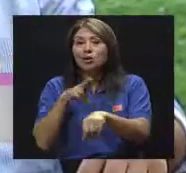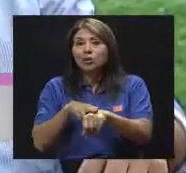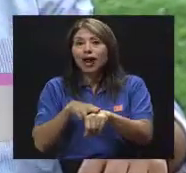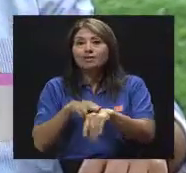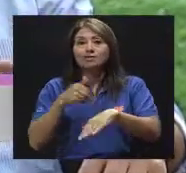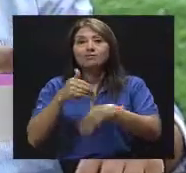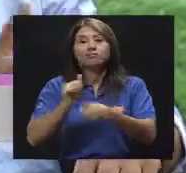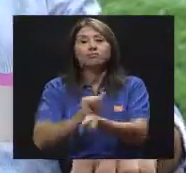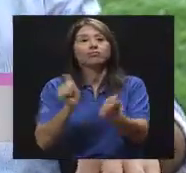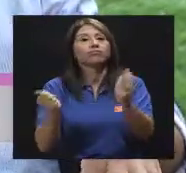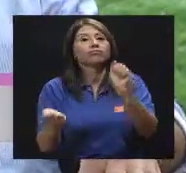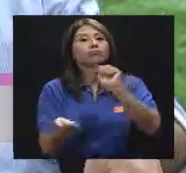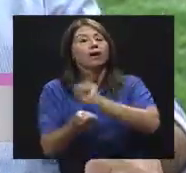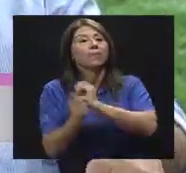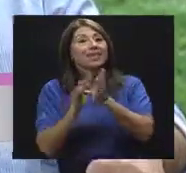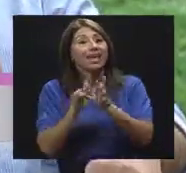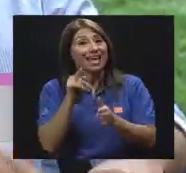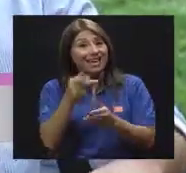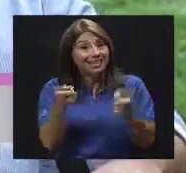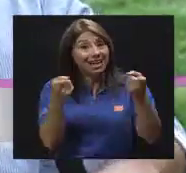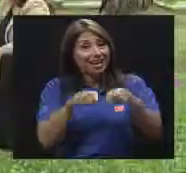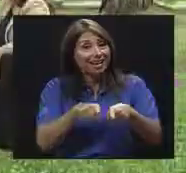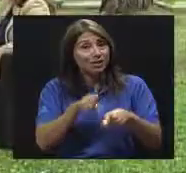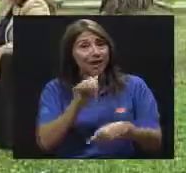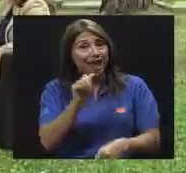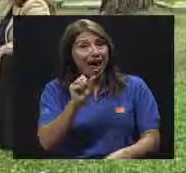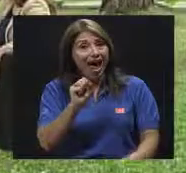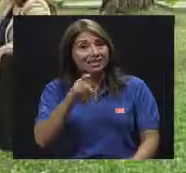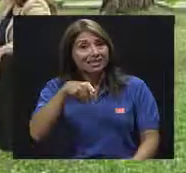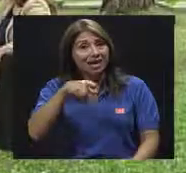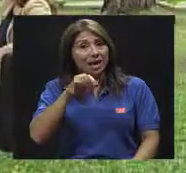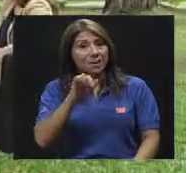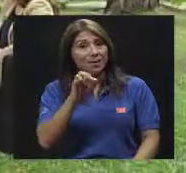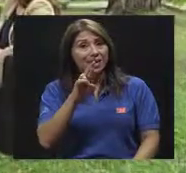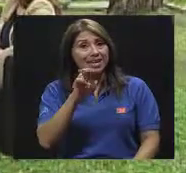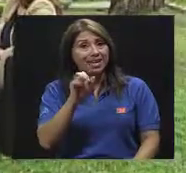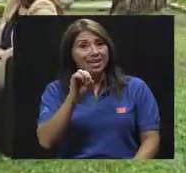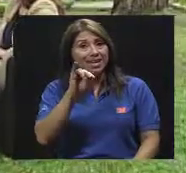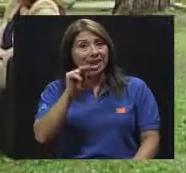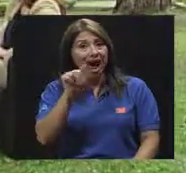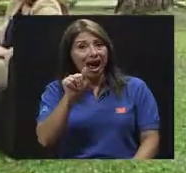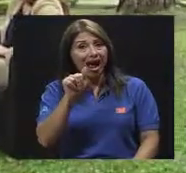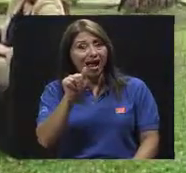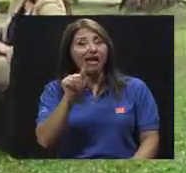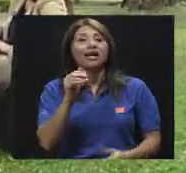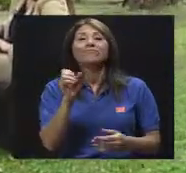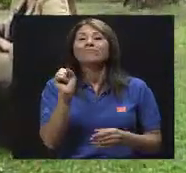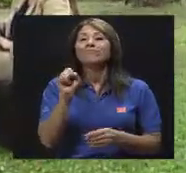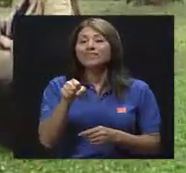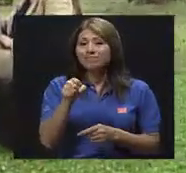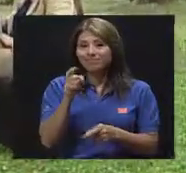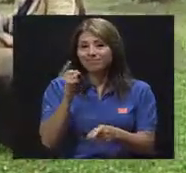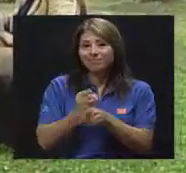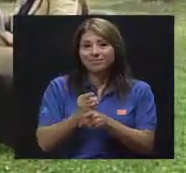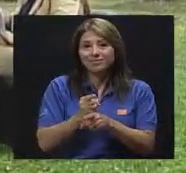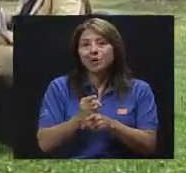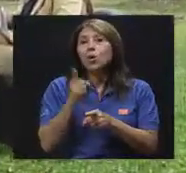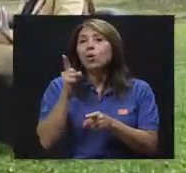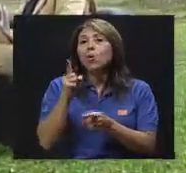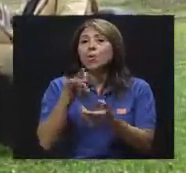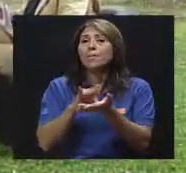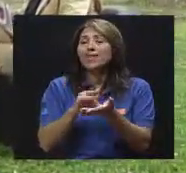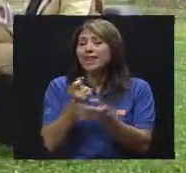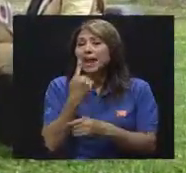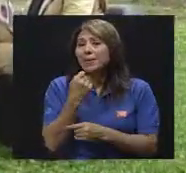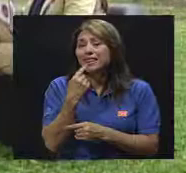el caso del ácido acetil salicílico. Exactamente, exactamente. Ese es uno de los más tradicionales, un medicamento por excelencia que tiene más de 100 años